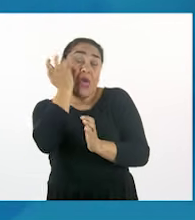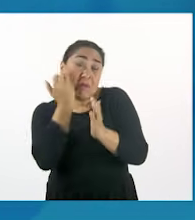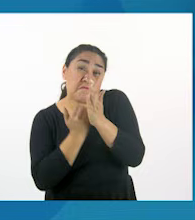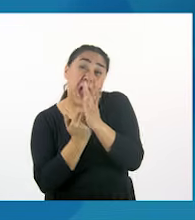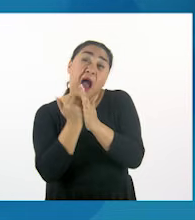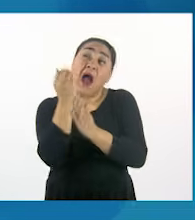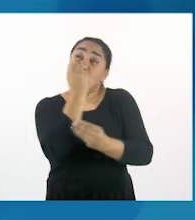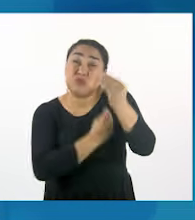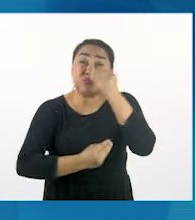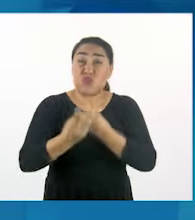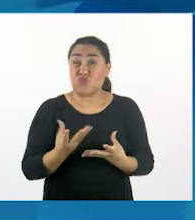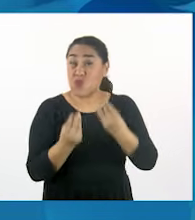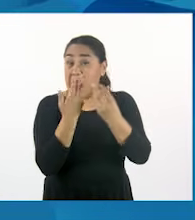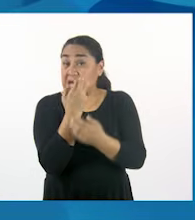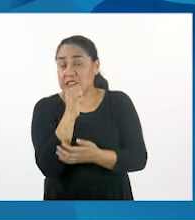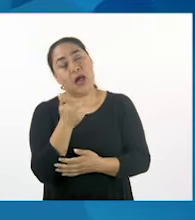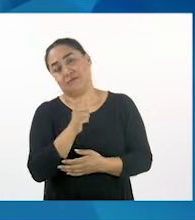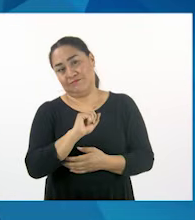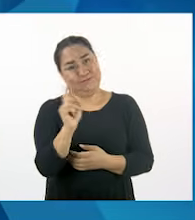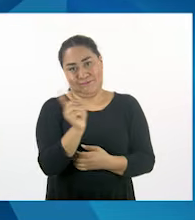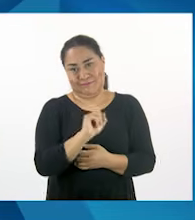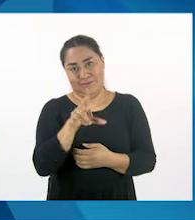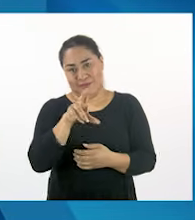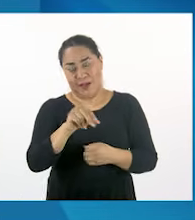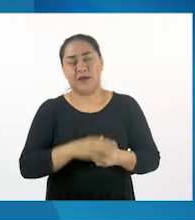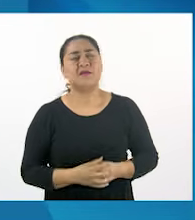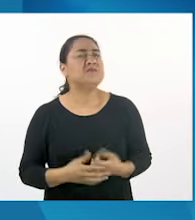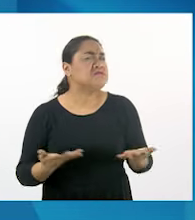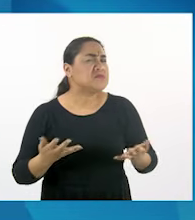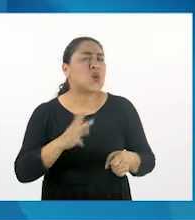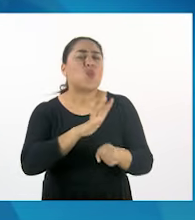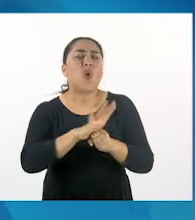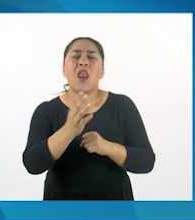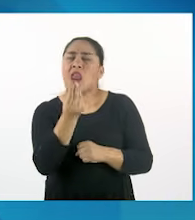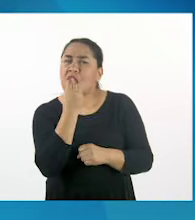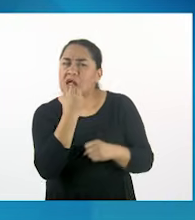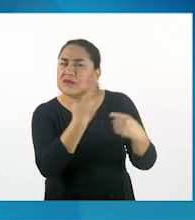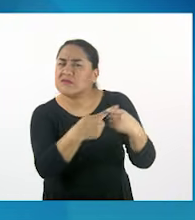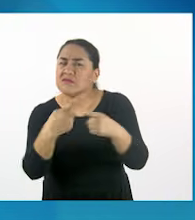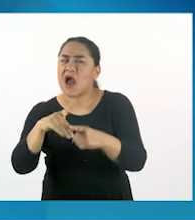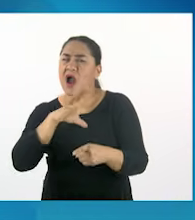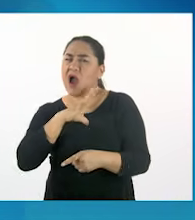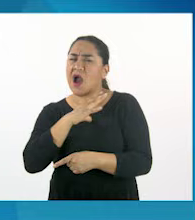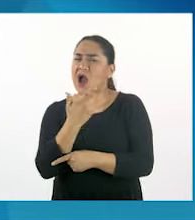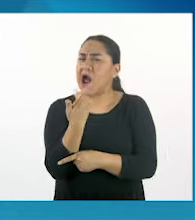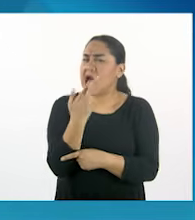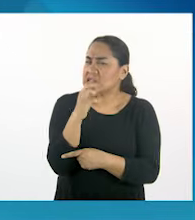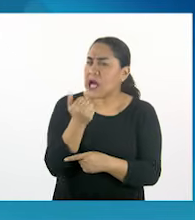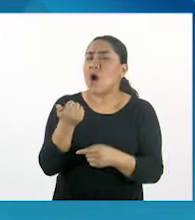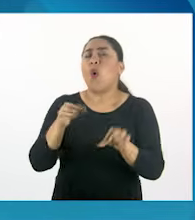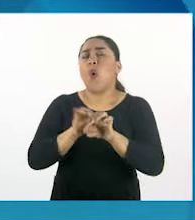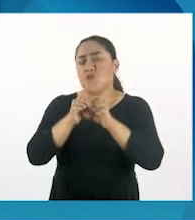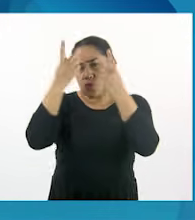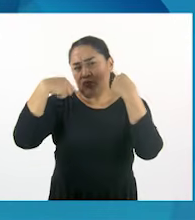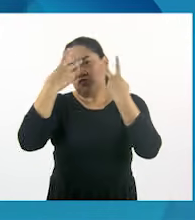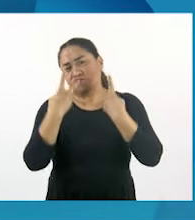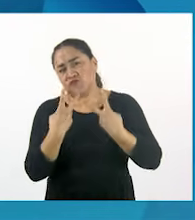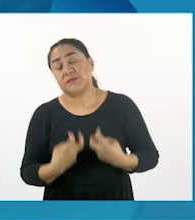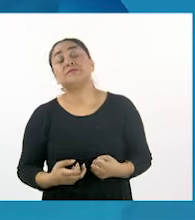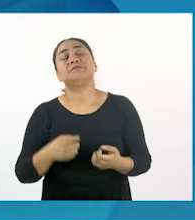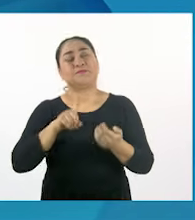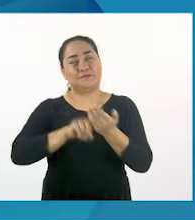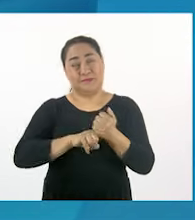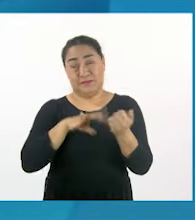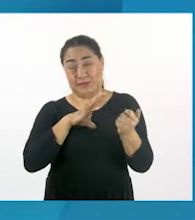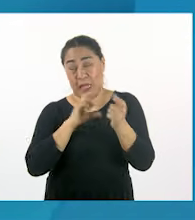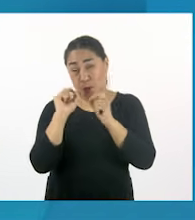en su consumo. ¿Qué alimentos tienen grasa y cómo las absorbe el cuerpo? Las moléculas